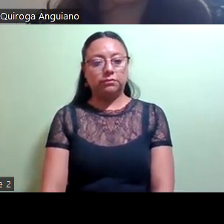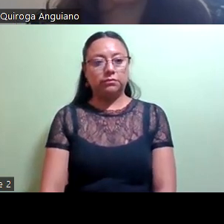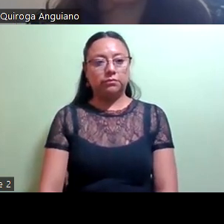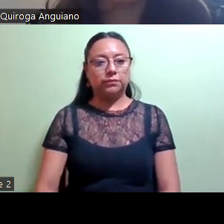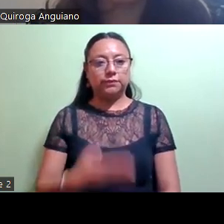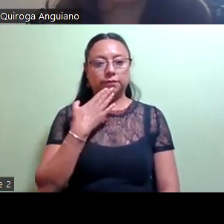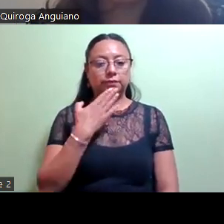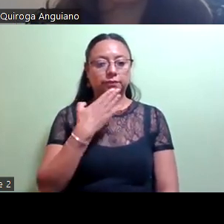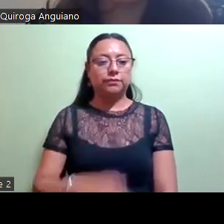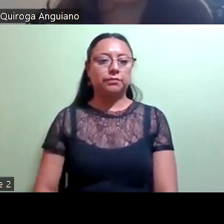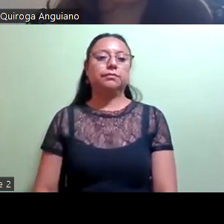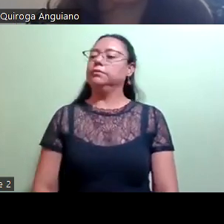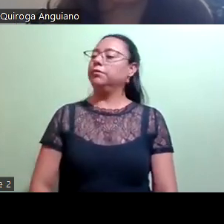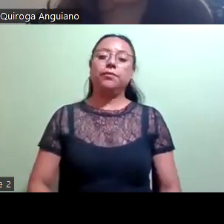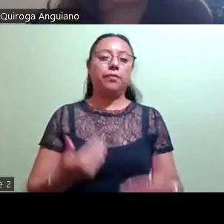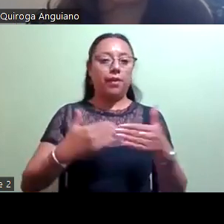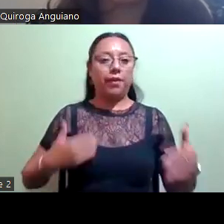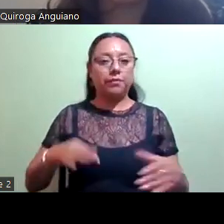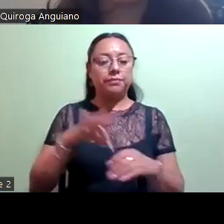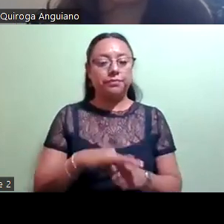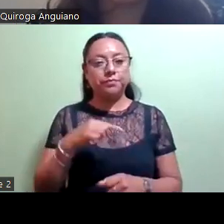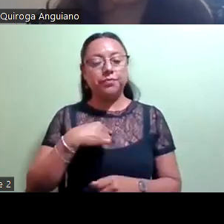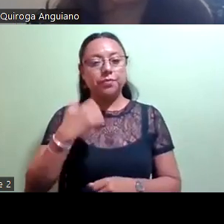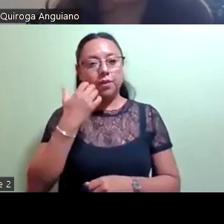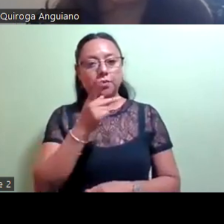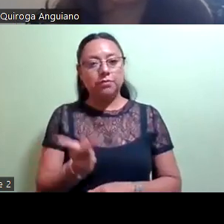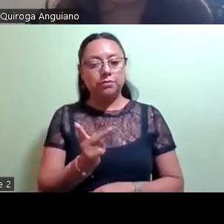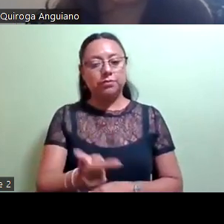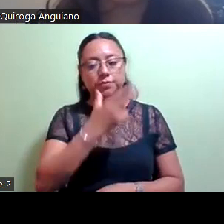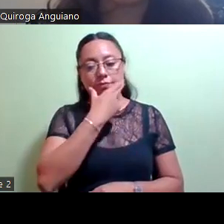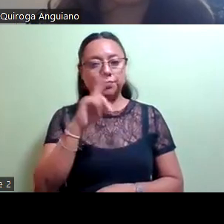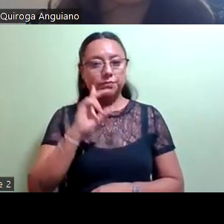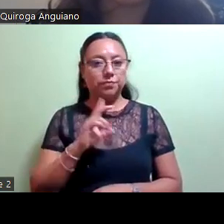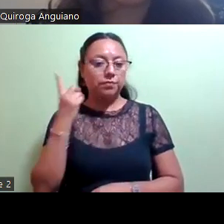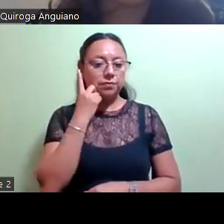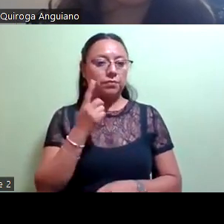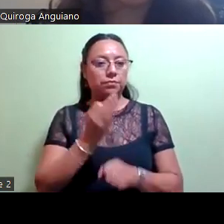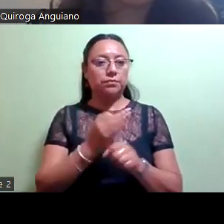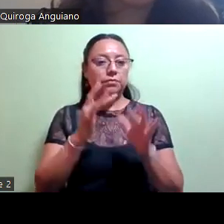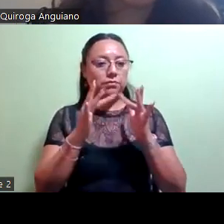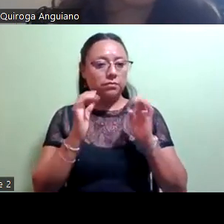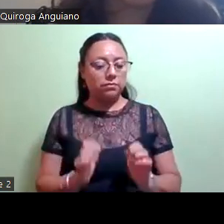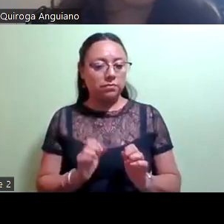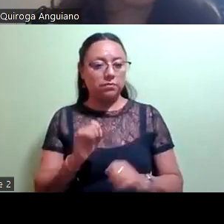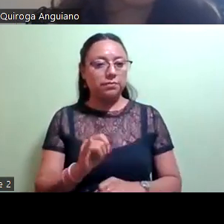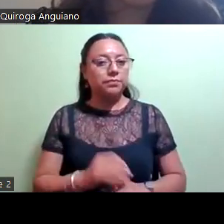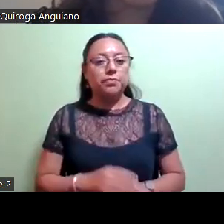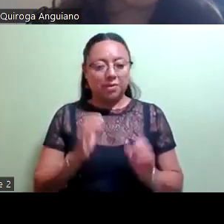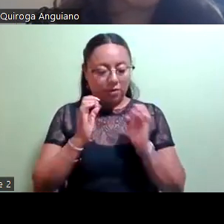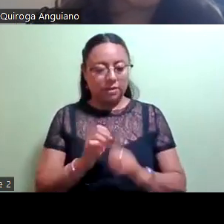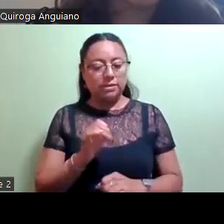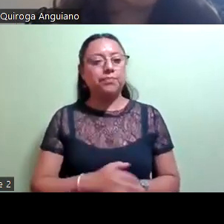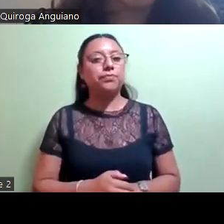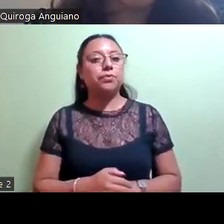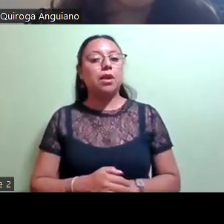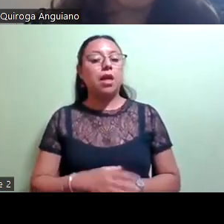Perfecto. Antes de pasar a la votación, pregunto a las y los diputados presentes si habría algún diputado que quisiera